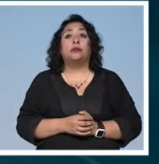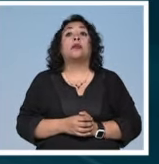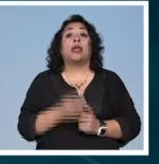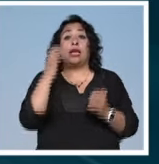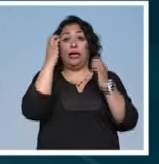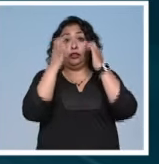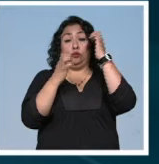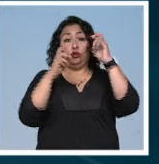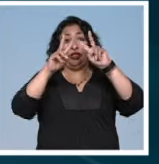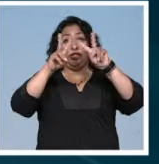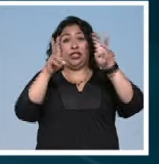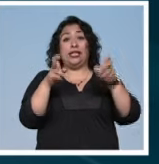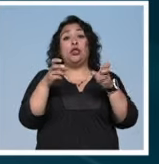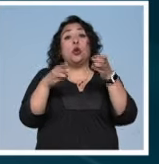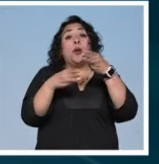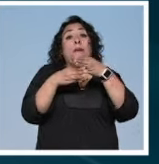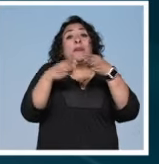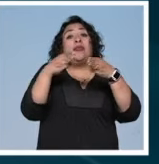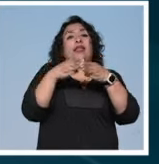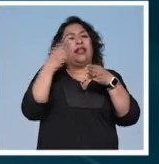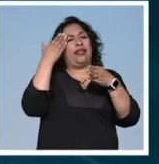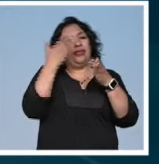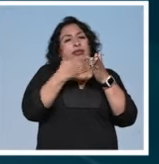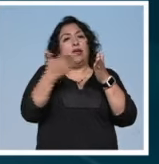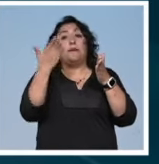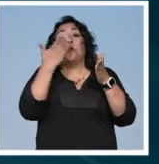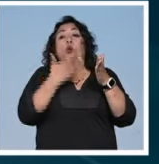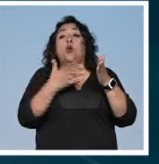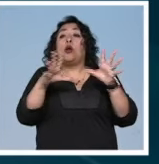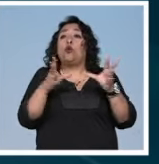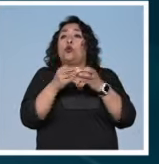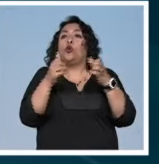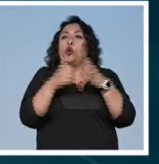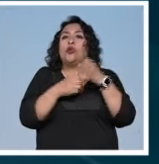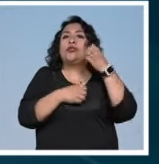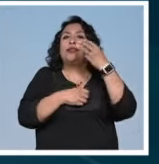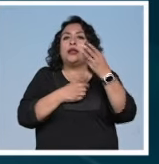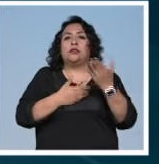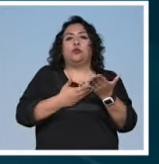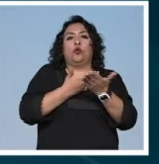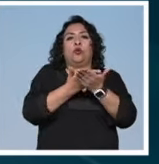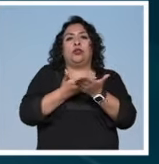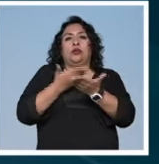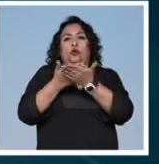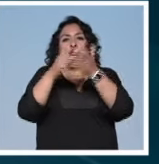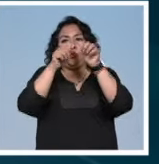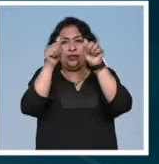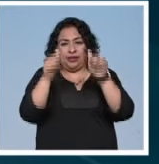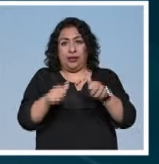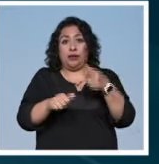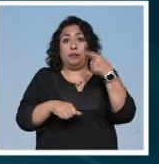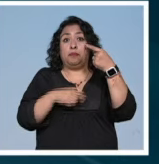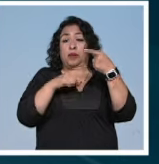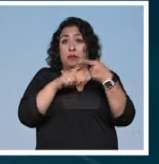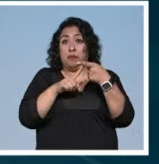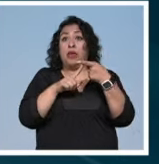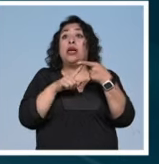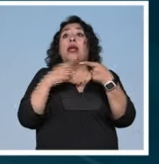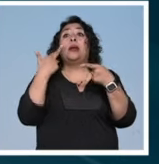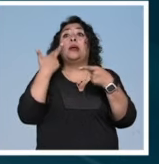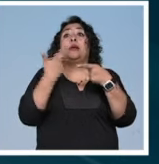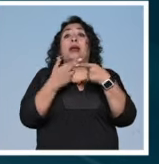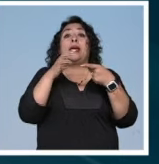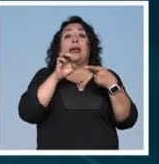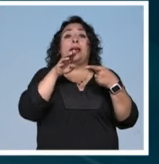La exposición titulada Materialidades Atemporales está compuesta por 3 propuestas artísticas. La primera está a cargo de